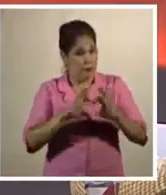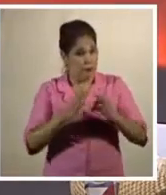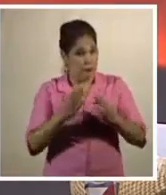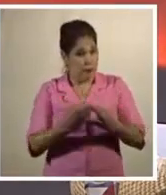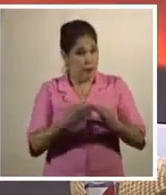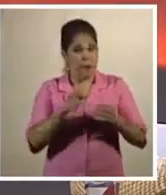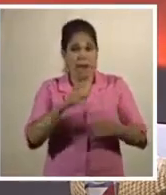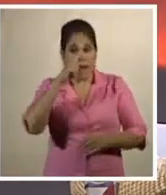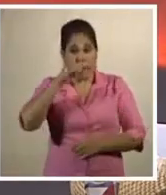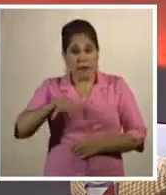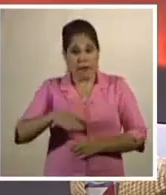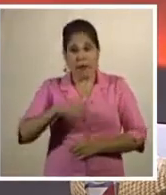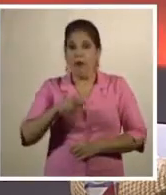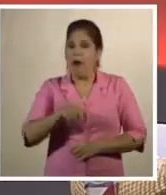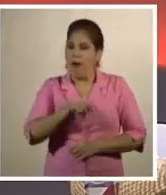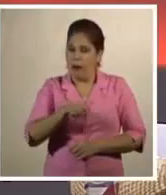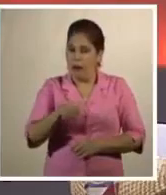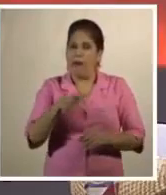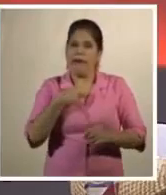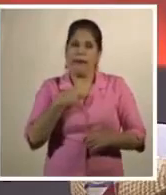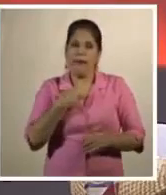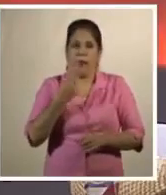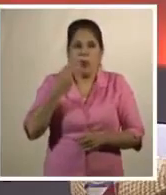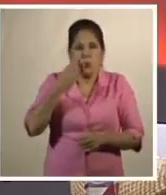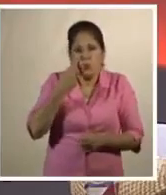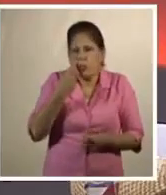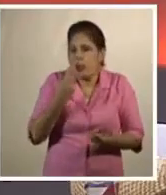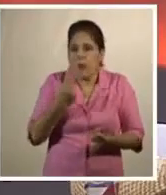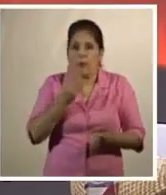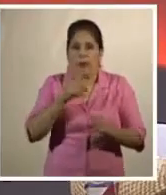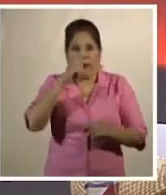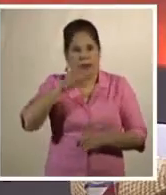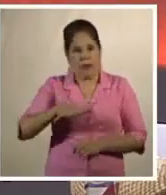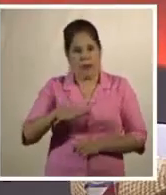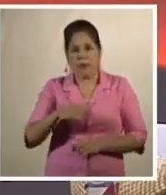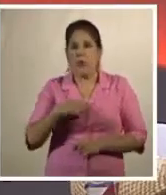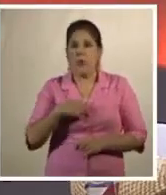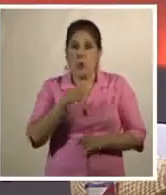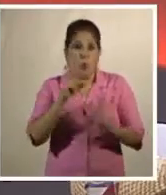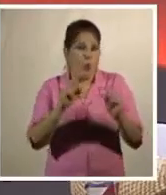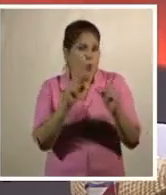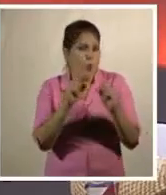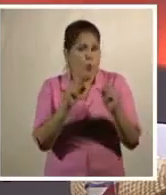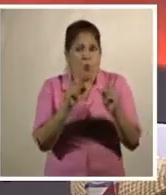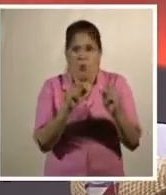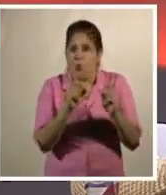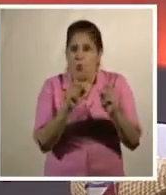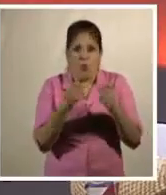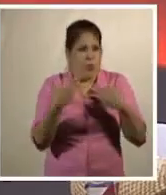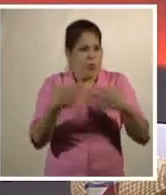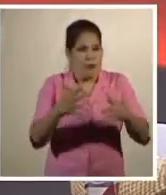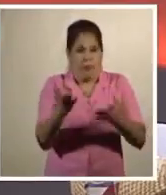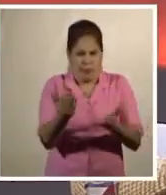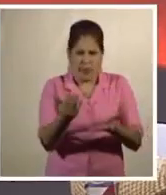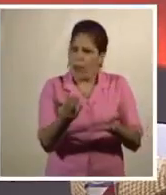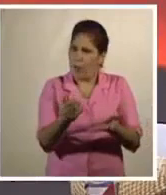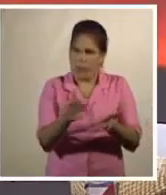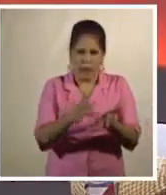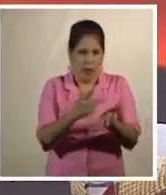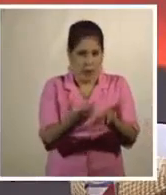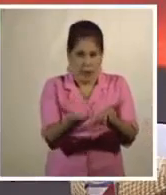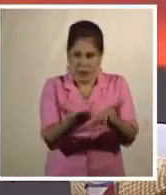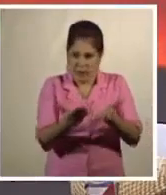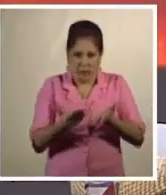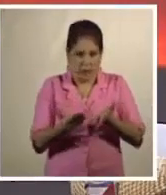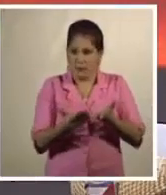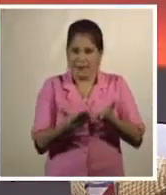familia entienda y en que nuestros niños entiendan que aunque ellos no lo no lo vean muy claro porque el niño lo que ve es que se entretiene mucho con eso y entonces cuando se le dice